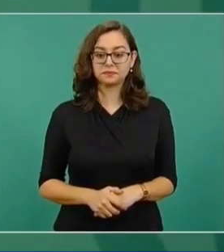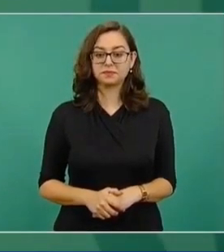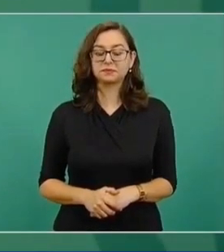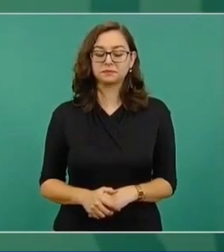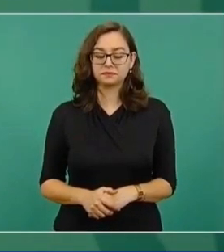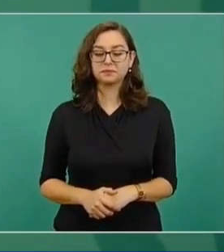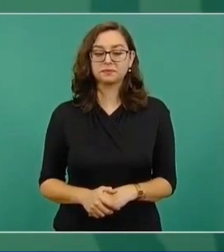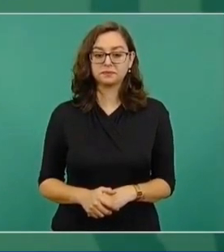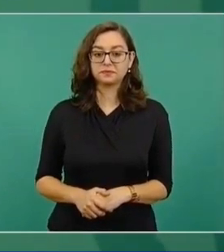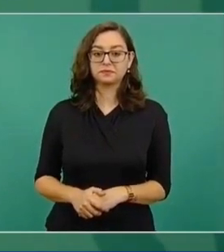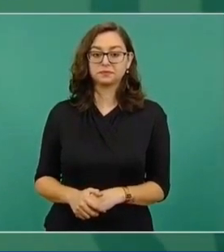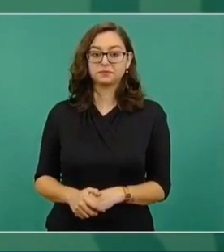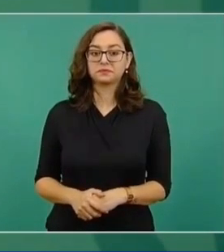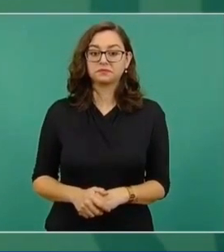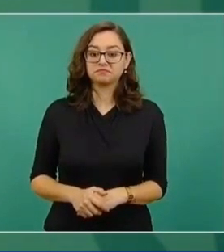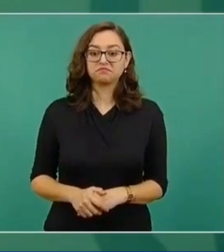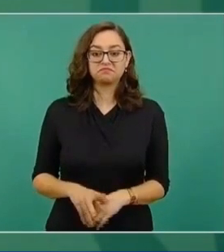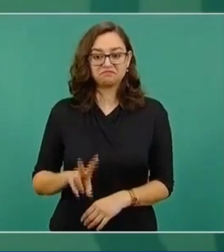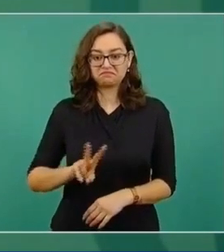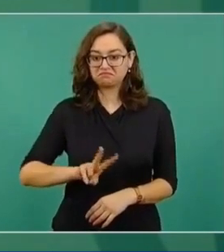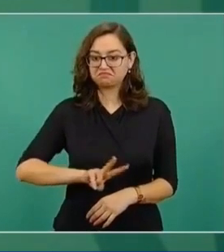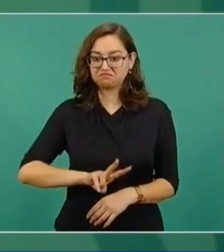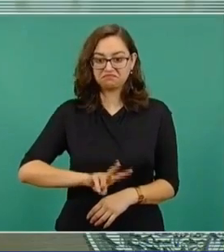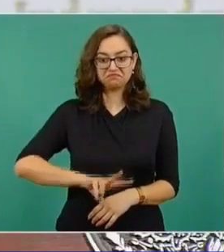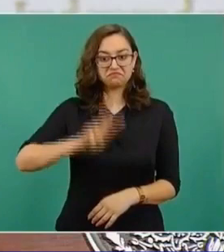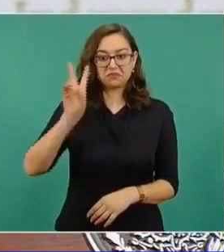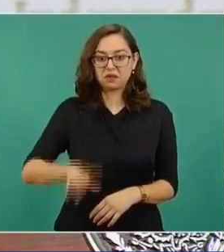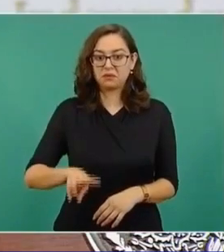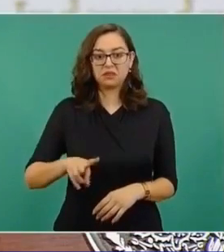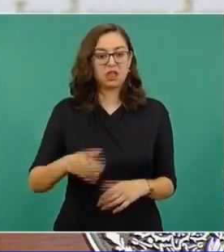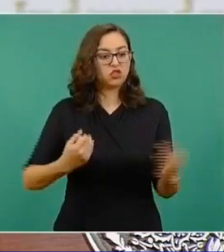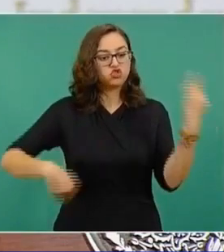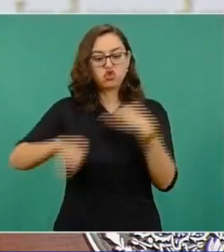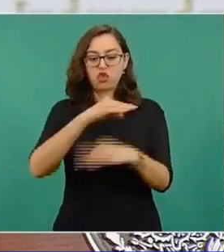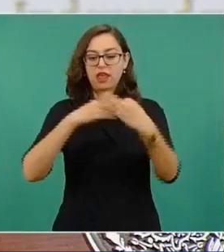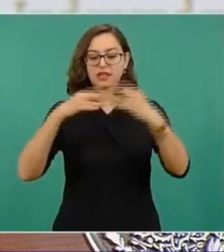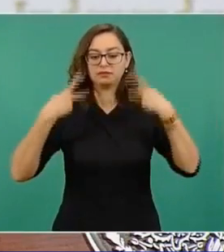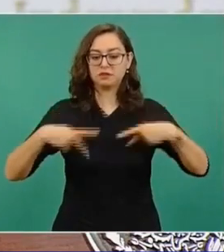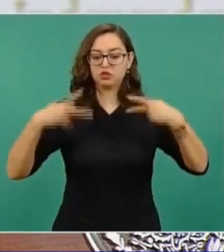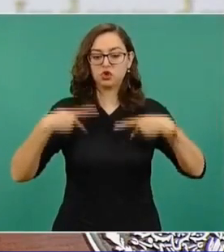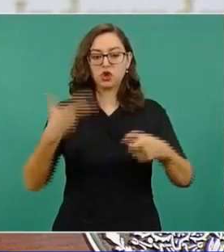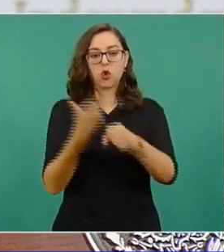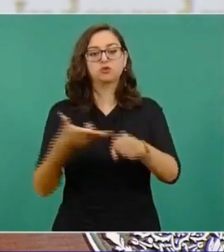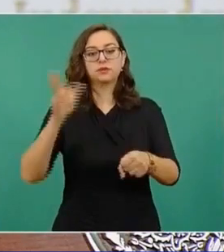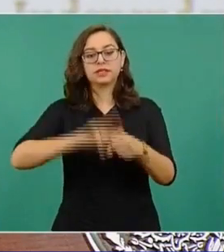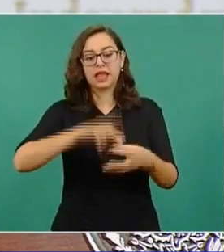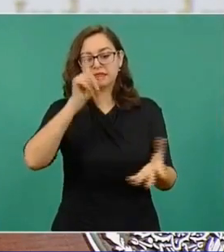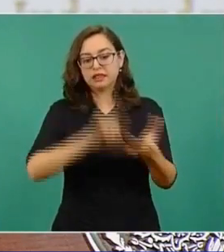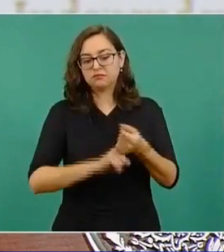que se aplicaron los trabajadores de la salud de México.